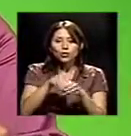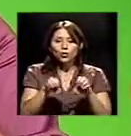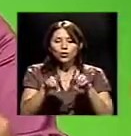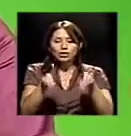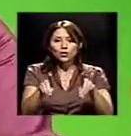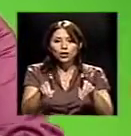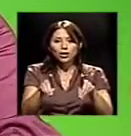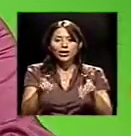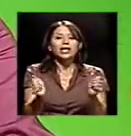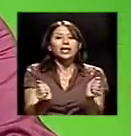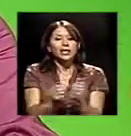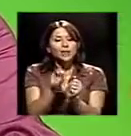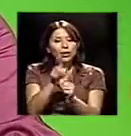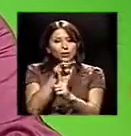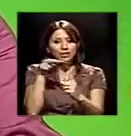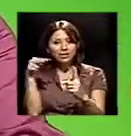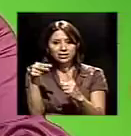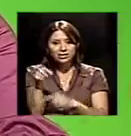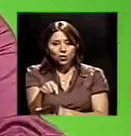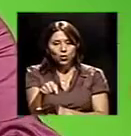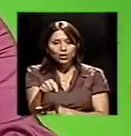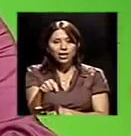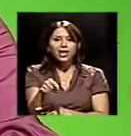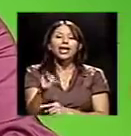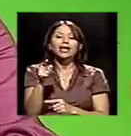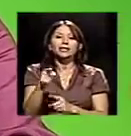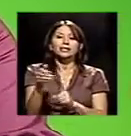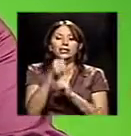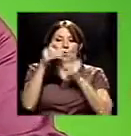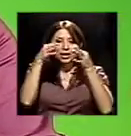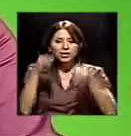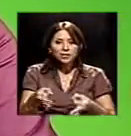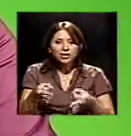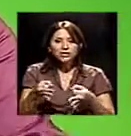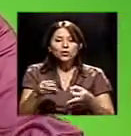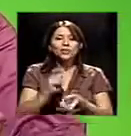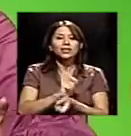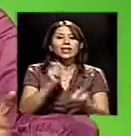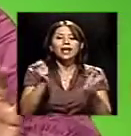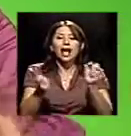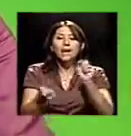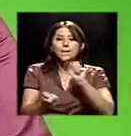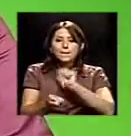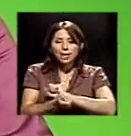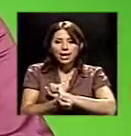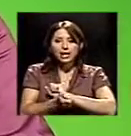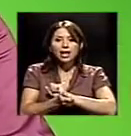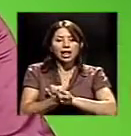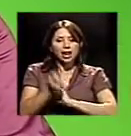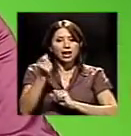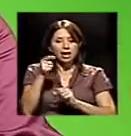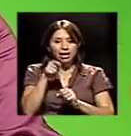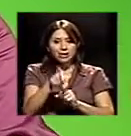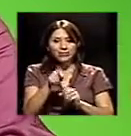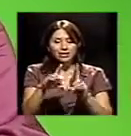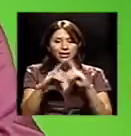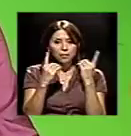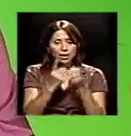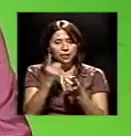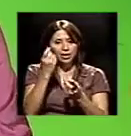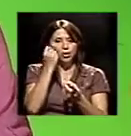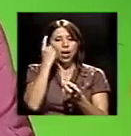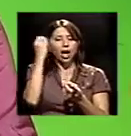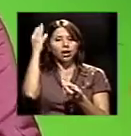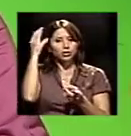Y bajo esa visión es que se toma la determinación de cambiar la concepción de ese departamento hacia una concepción